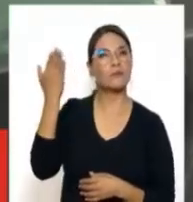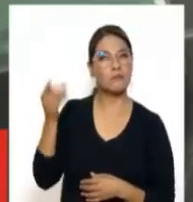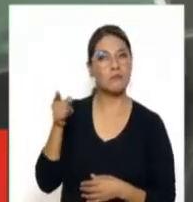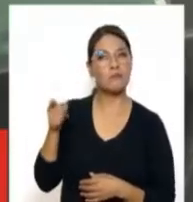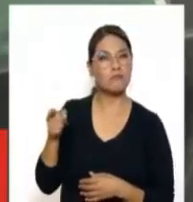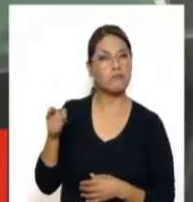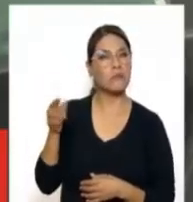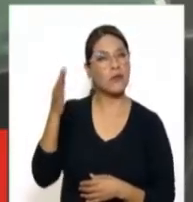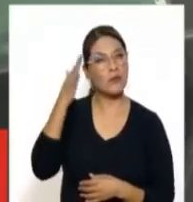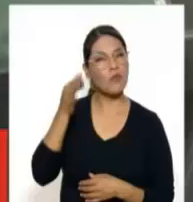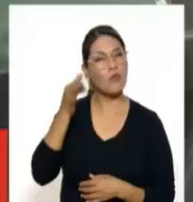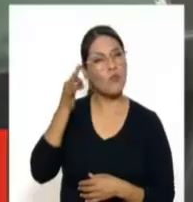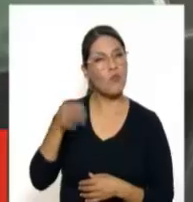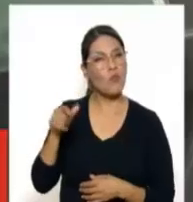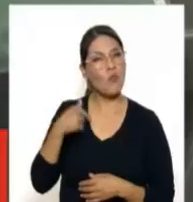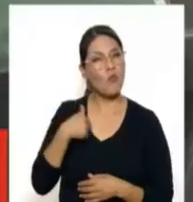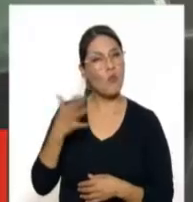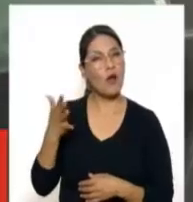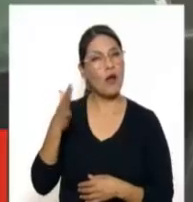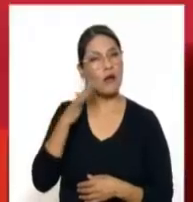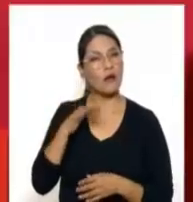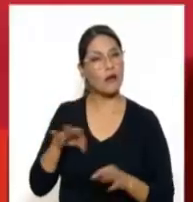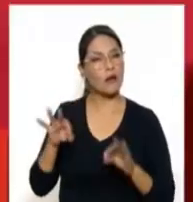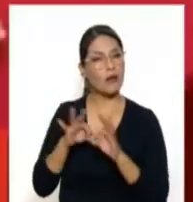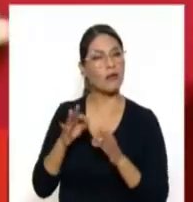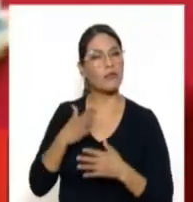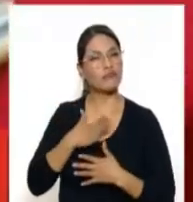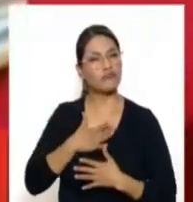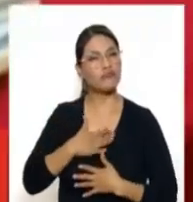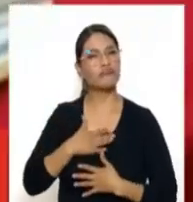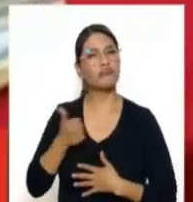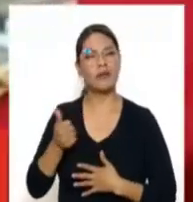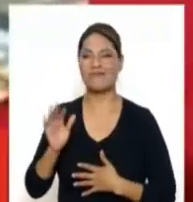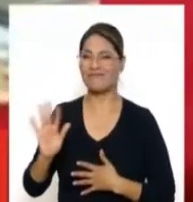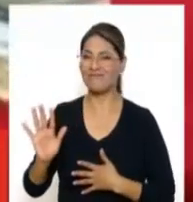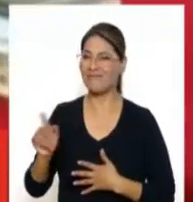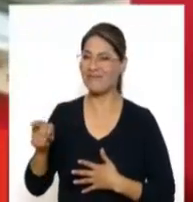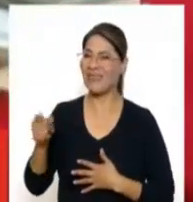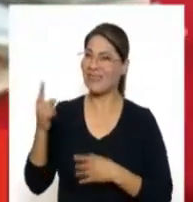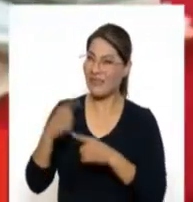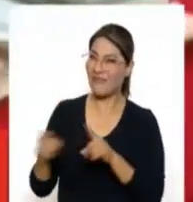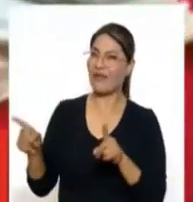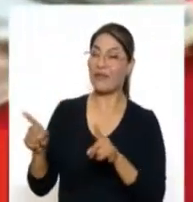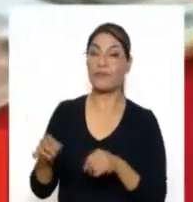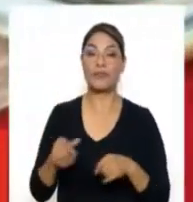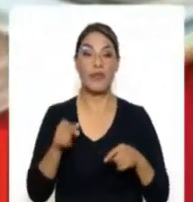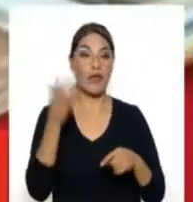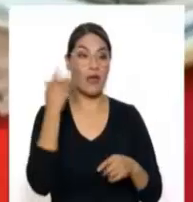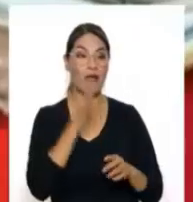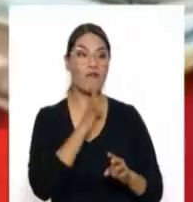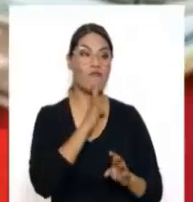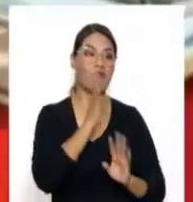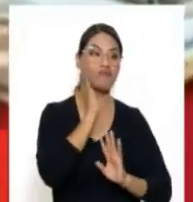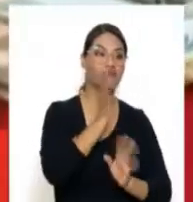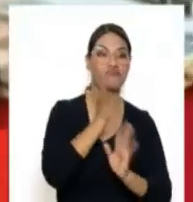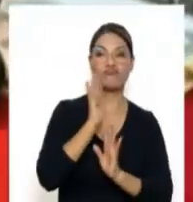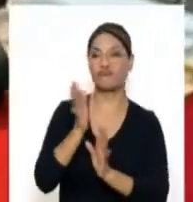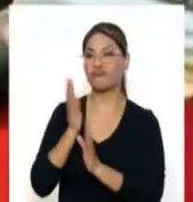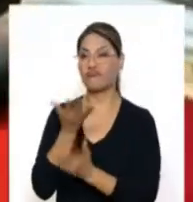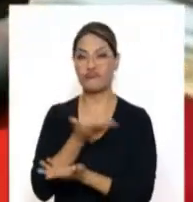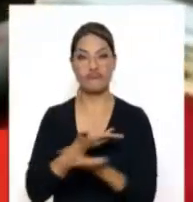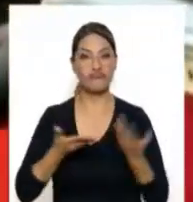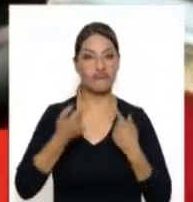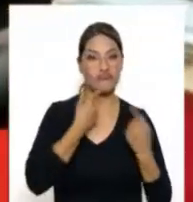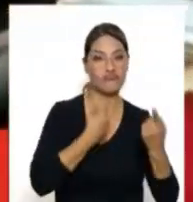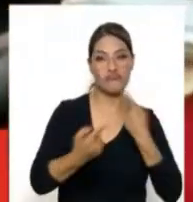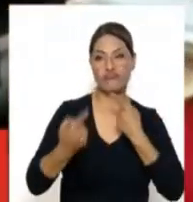Toledo podría traer la siguiente semana un pago de una indemnización al Estado peruano y 20